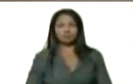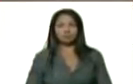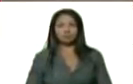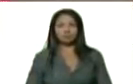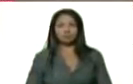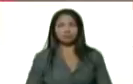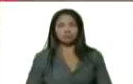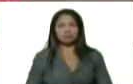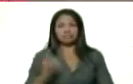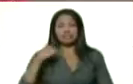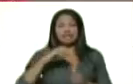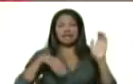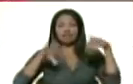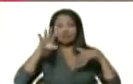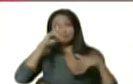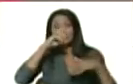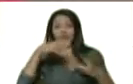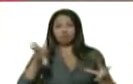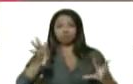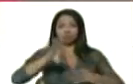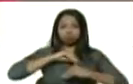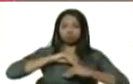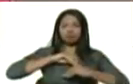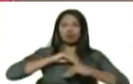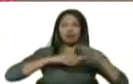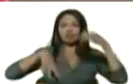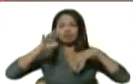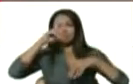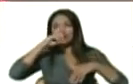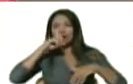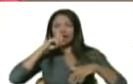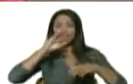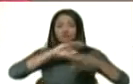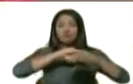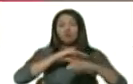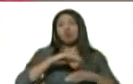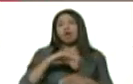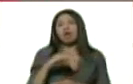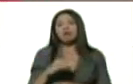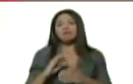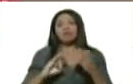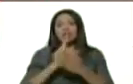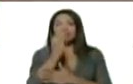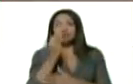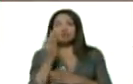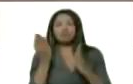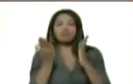Cuando tenía 14 años asumió la presidencia de la FEBET. Y miren, nuestros muchachos van para arriba.